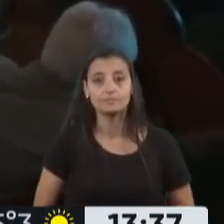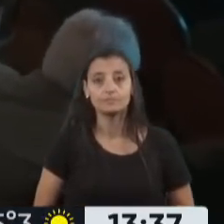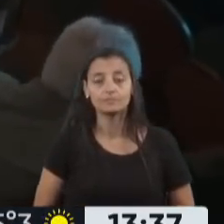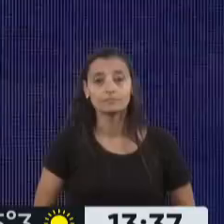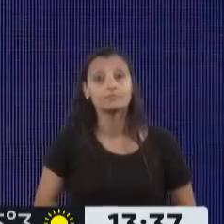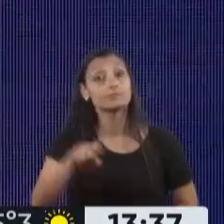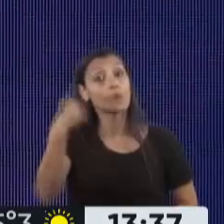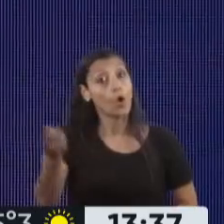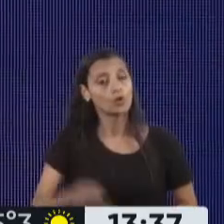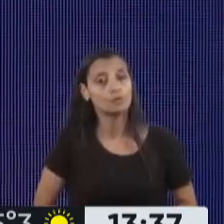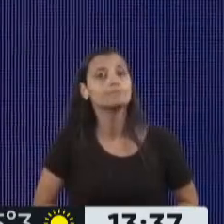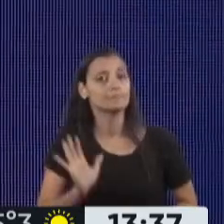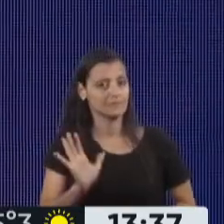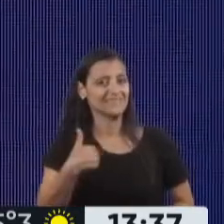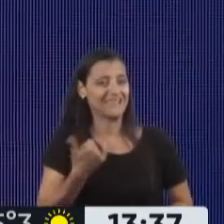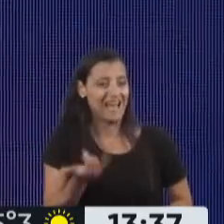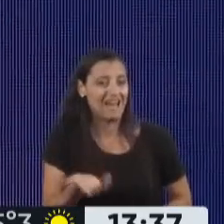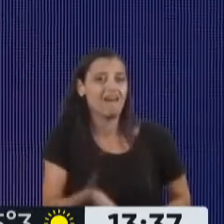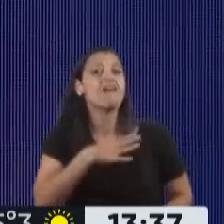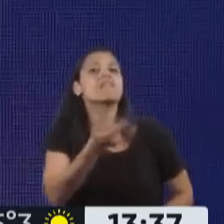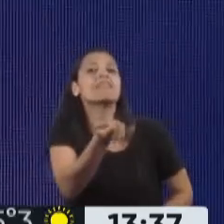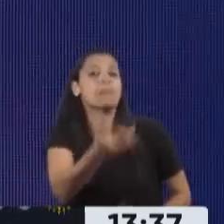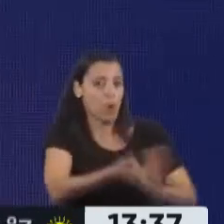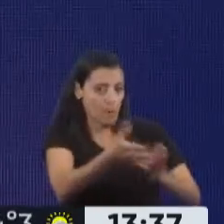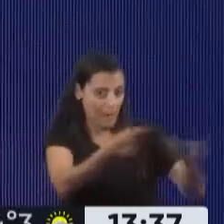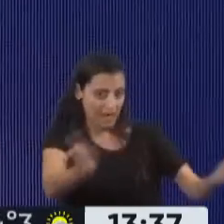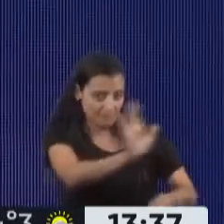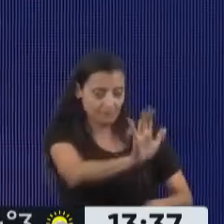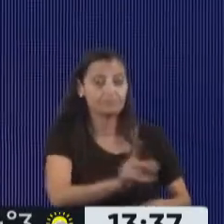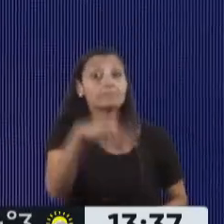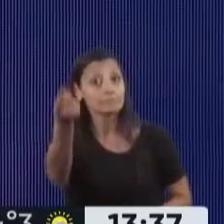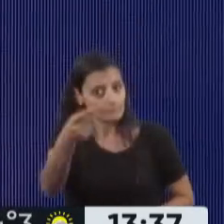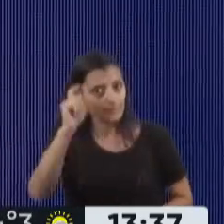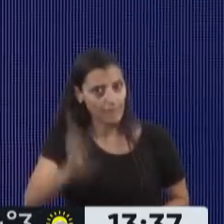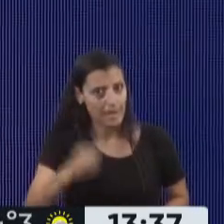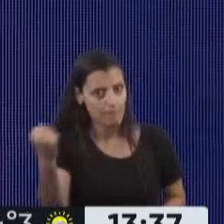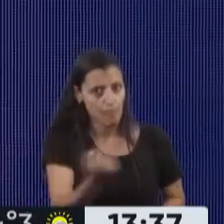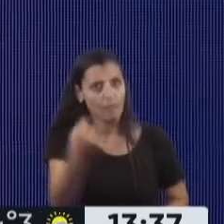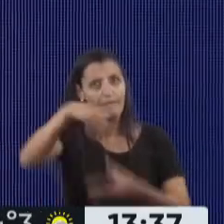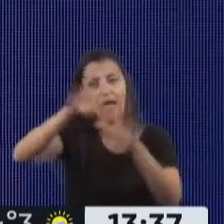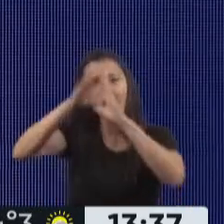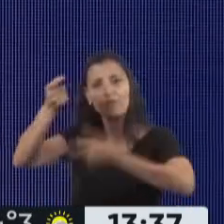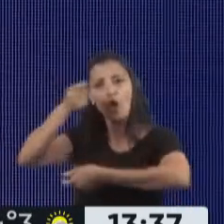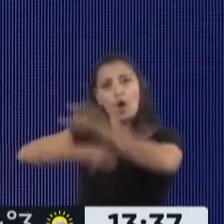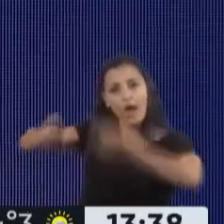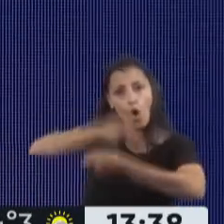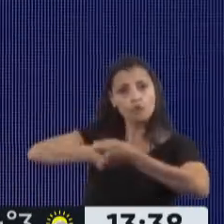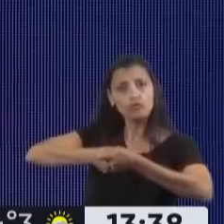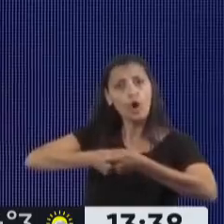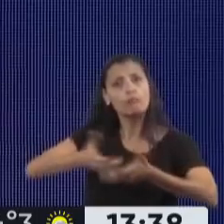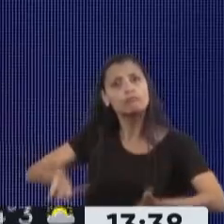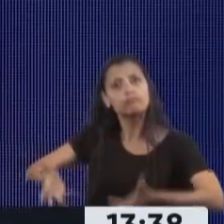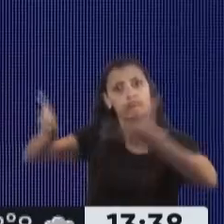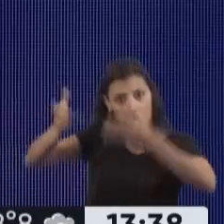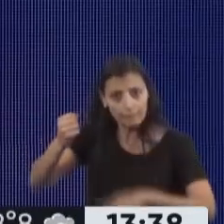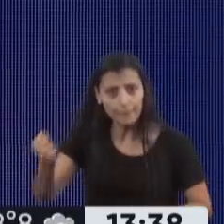por otra parte, ya estoy cerca de terminar, aviso, otra cosa que es muy importante en un negocio es el crecimiento.